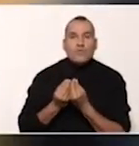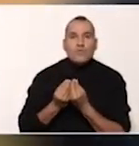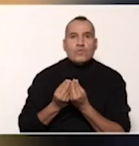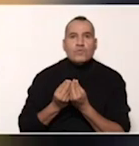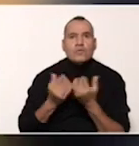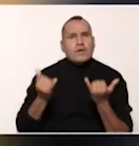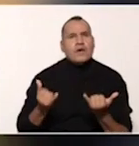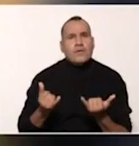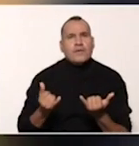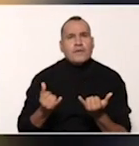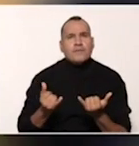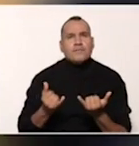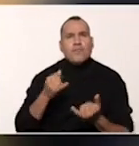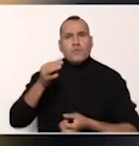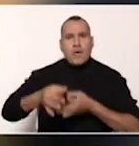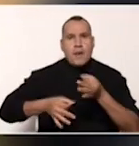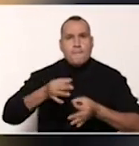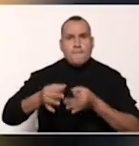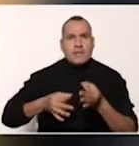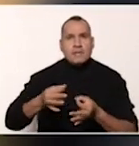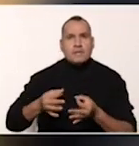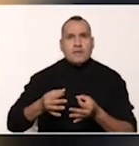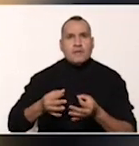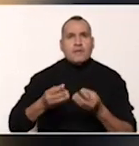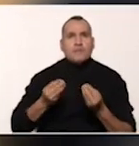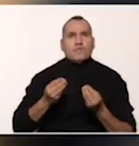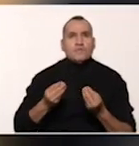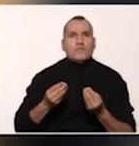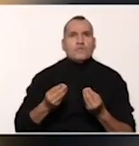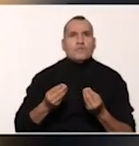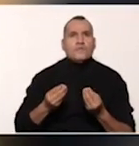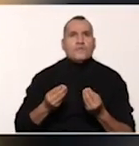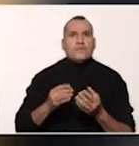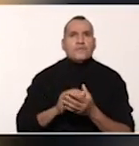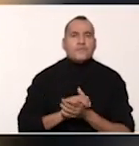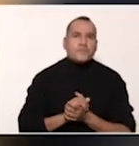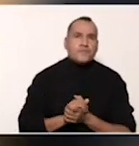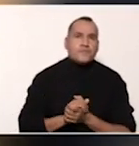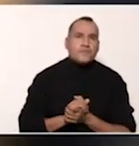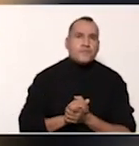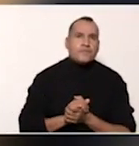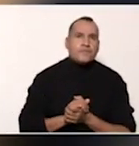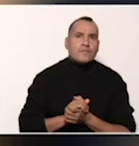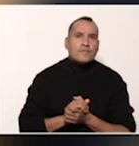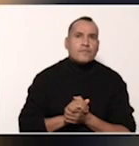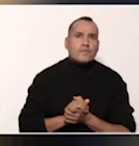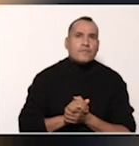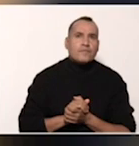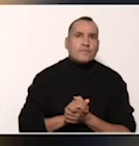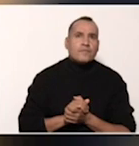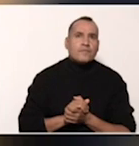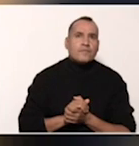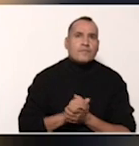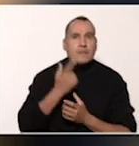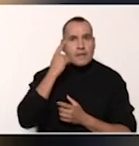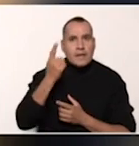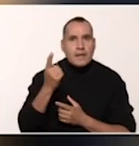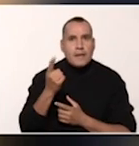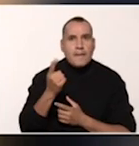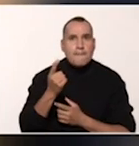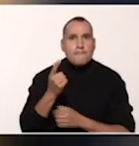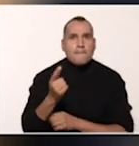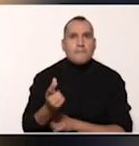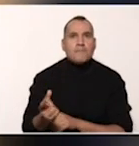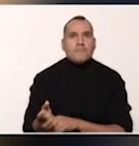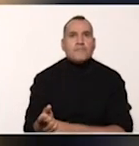A continuación, les explicaré cómo se realiza la conciliación bancaria, rápida y sencilla, pero antes debemos saber qué es conciliar o conciliación.